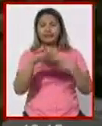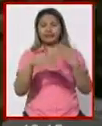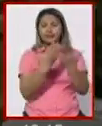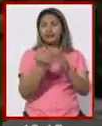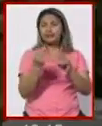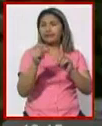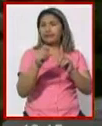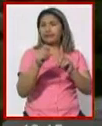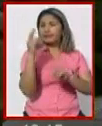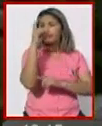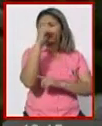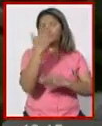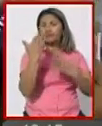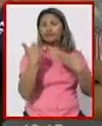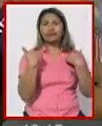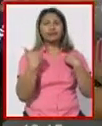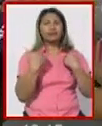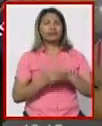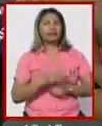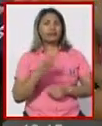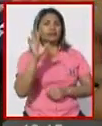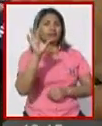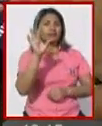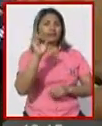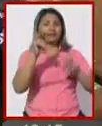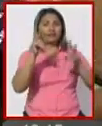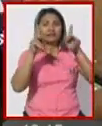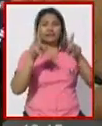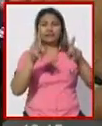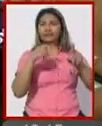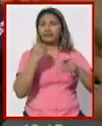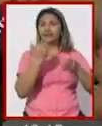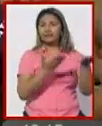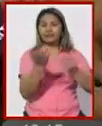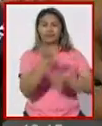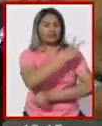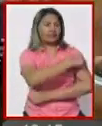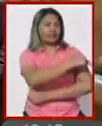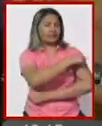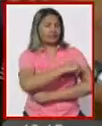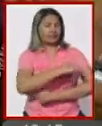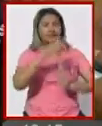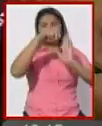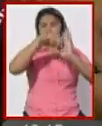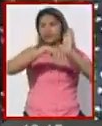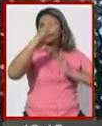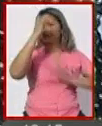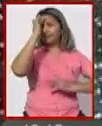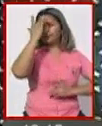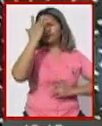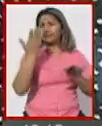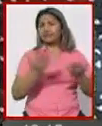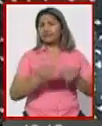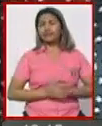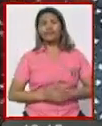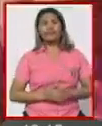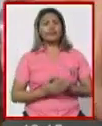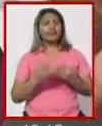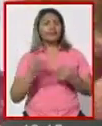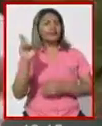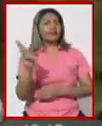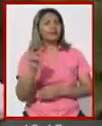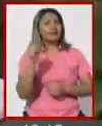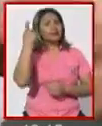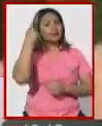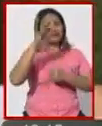estos sospechosos apenas tenemos 8 pacientes que están hospitalizados en la unidad de terapia intensiva. Es decir, actualmente se están aplicando